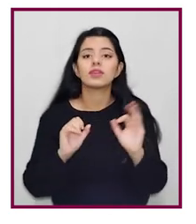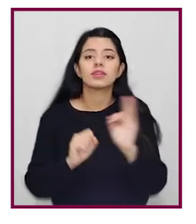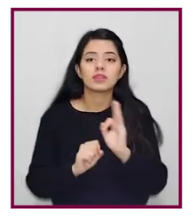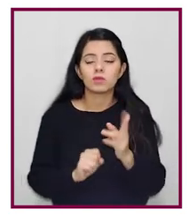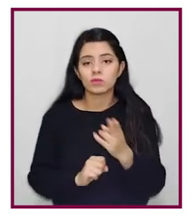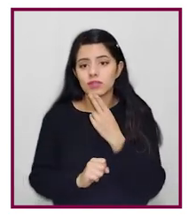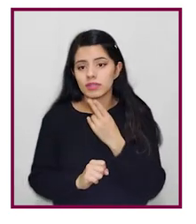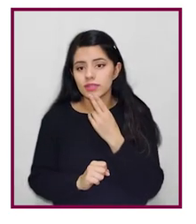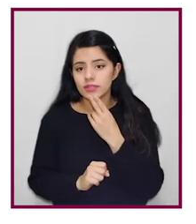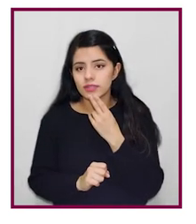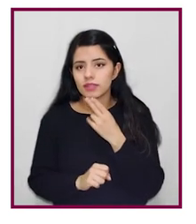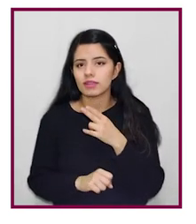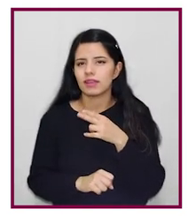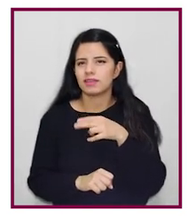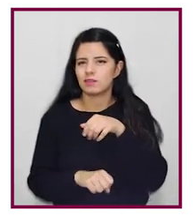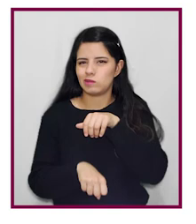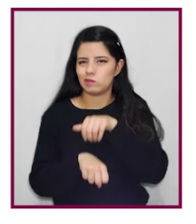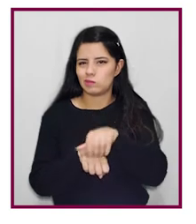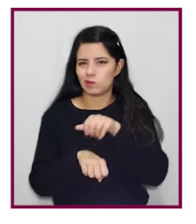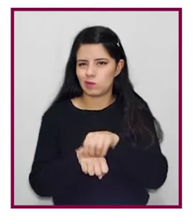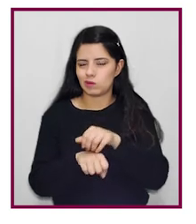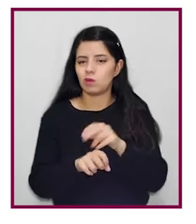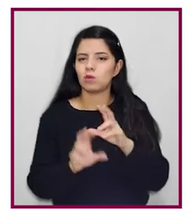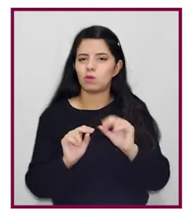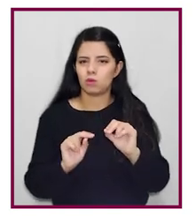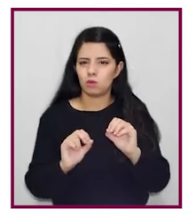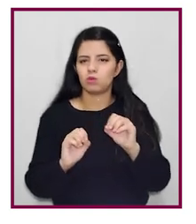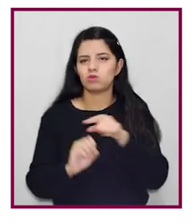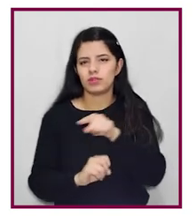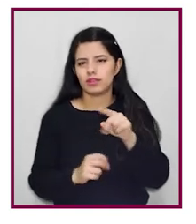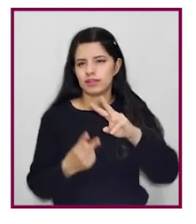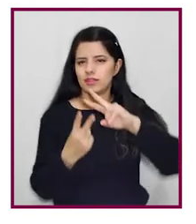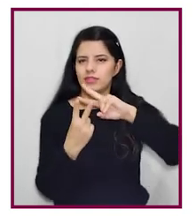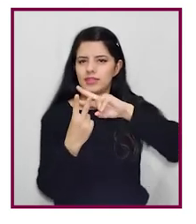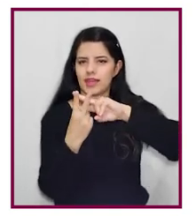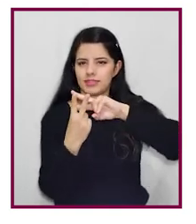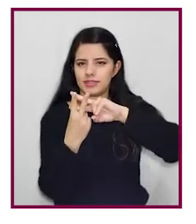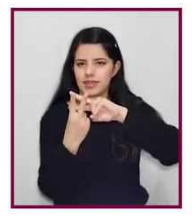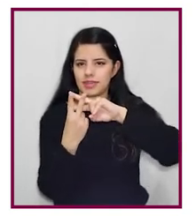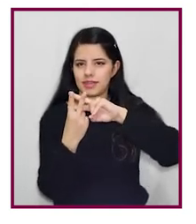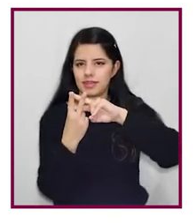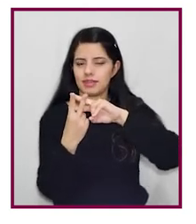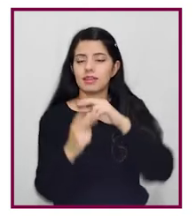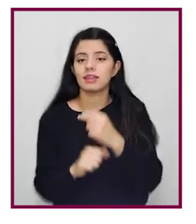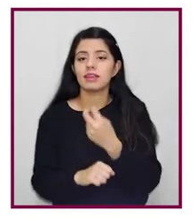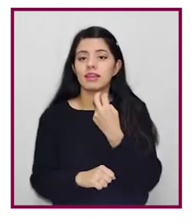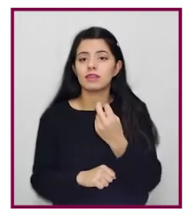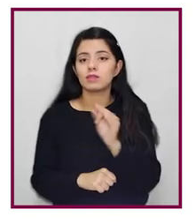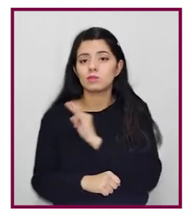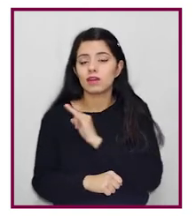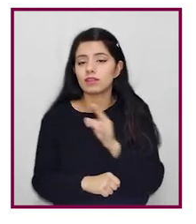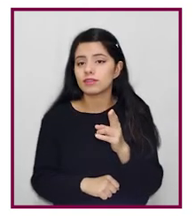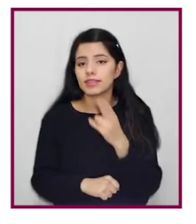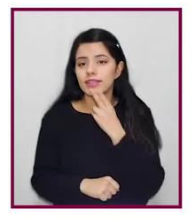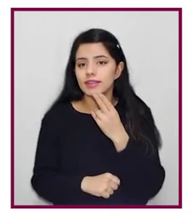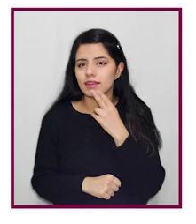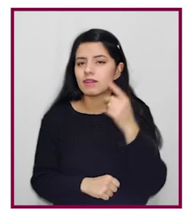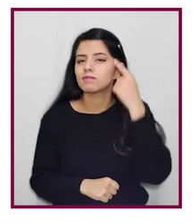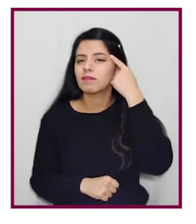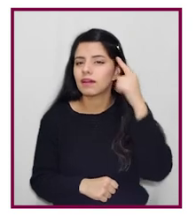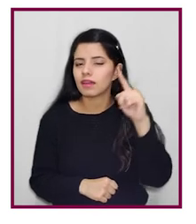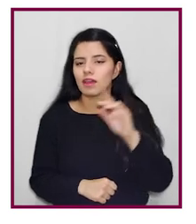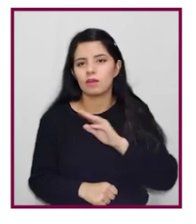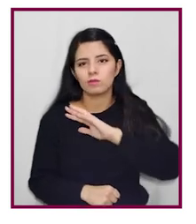el símbolo de numeral, o al cual le decimos hashtag, y es el cual puedes utilizar precisamente para